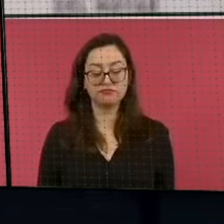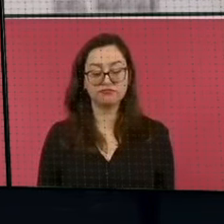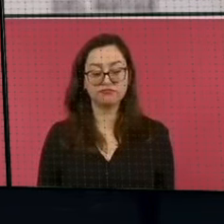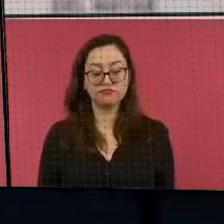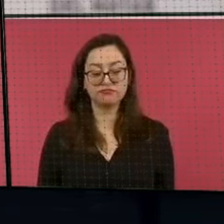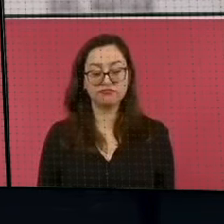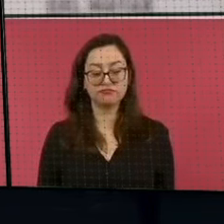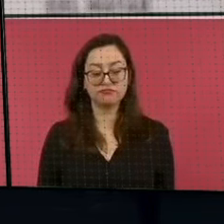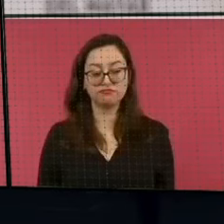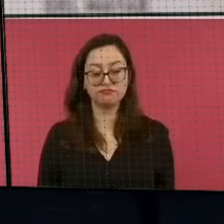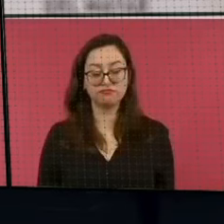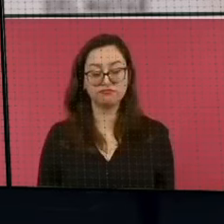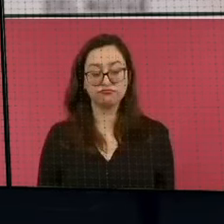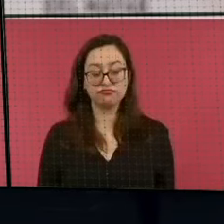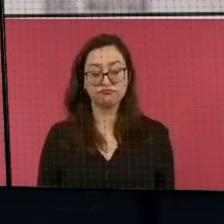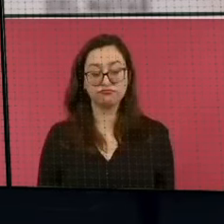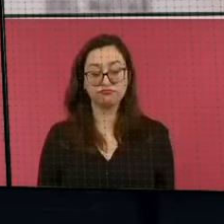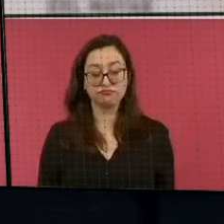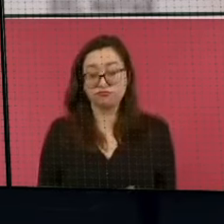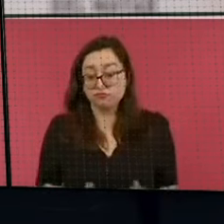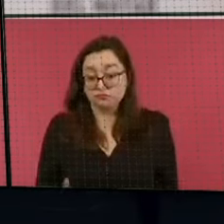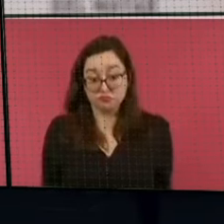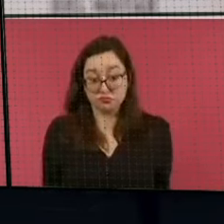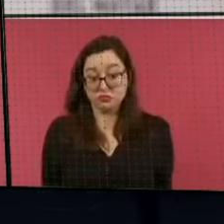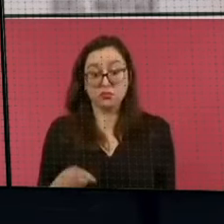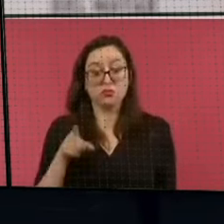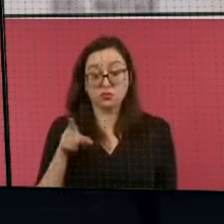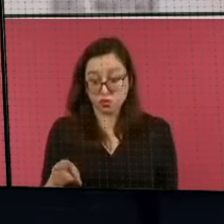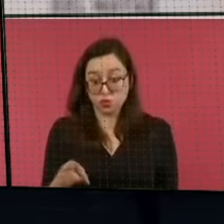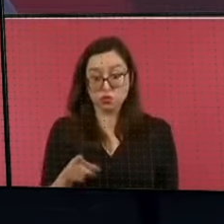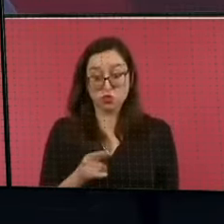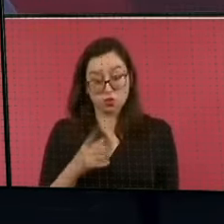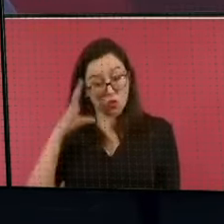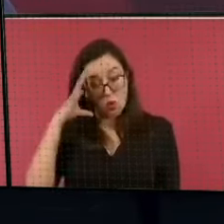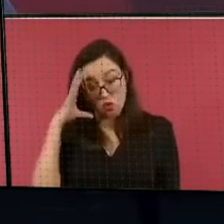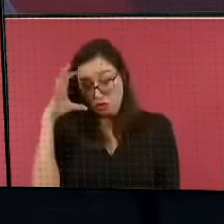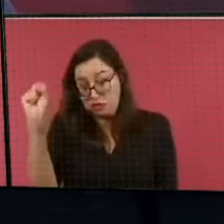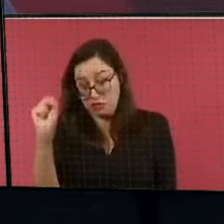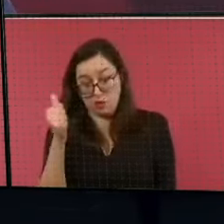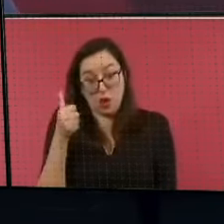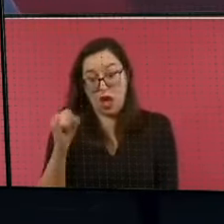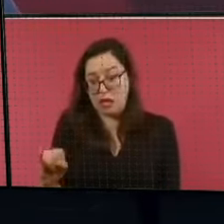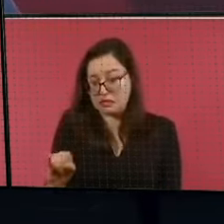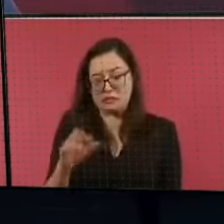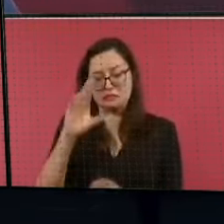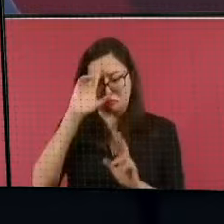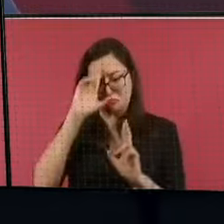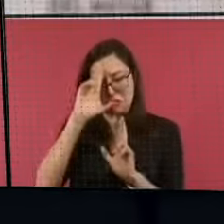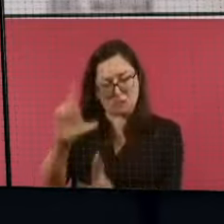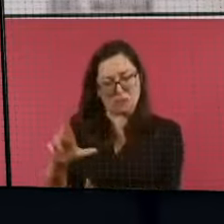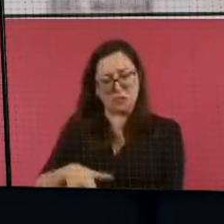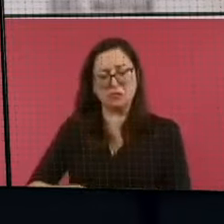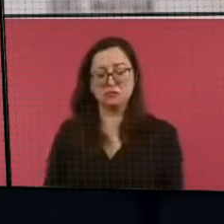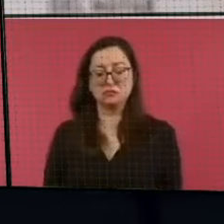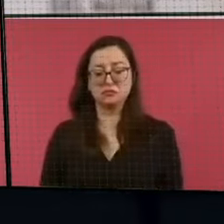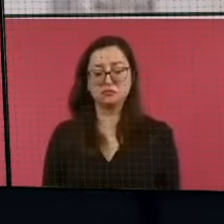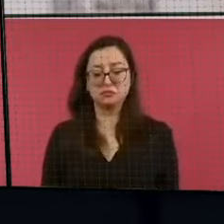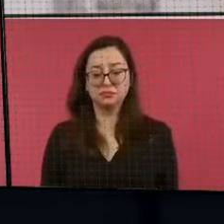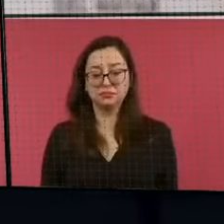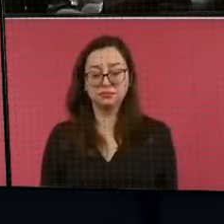sigue Pues con tu concepción de las cosas y respetamos o